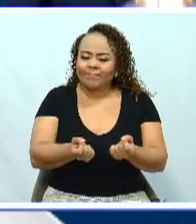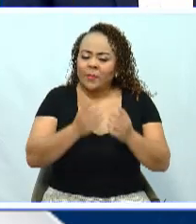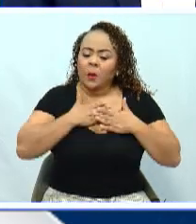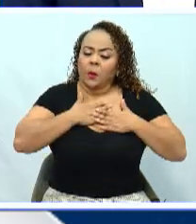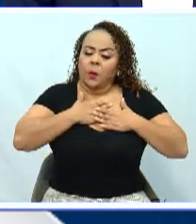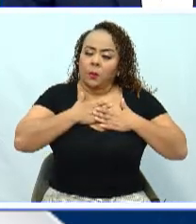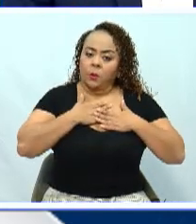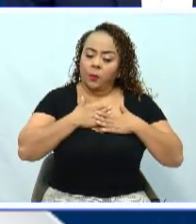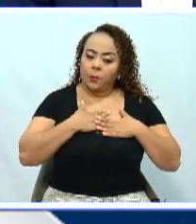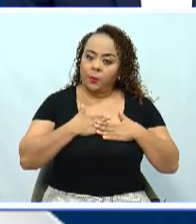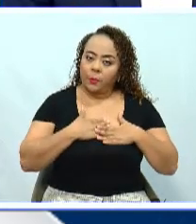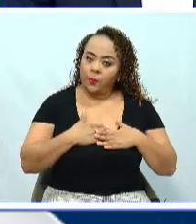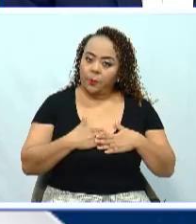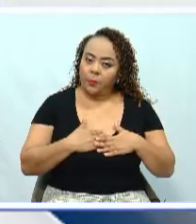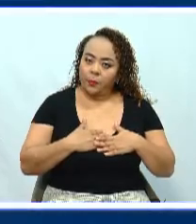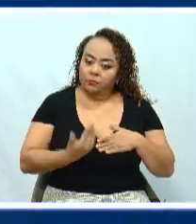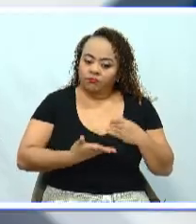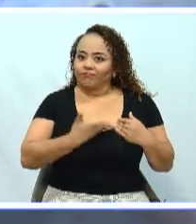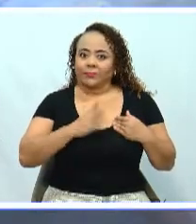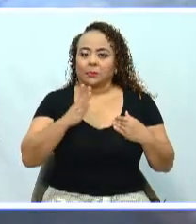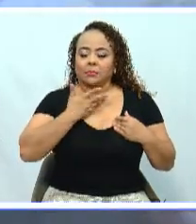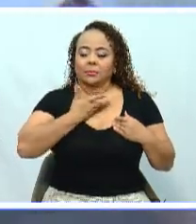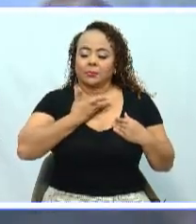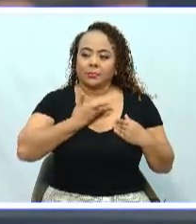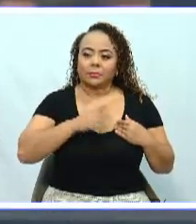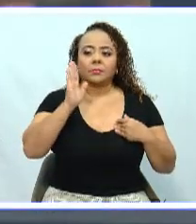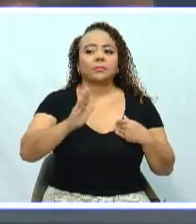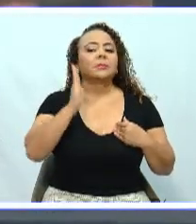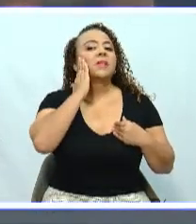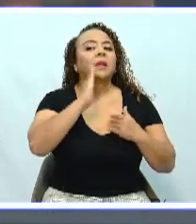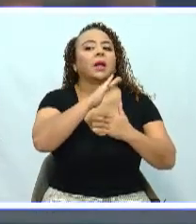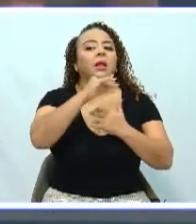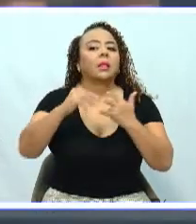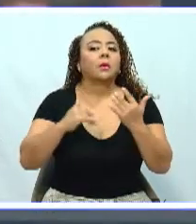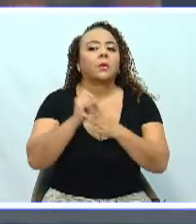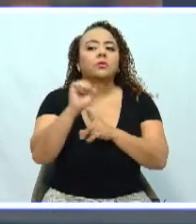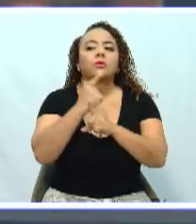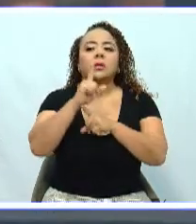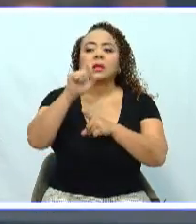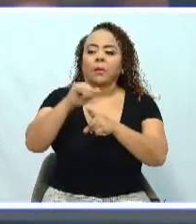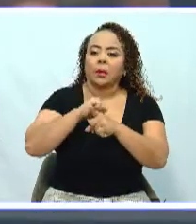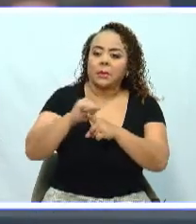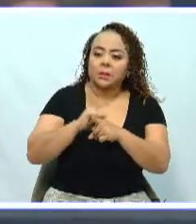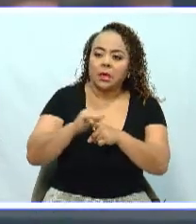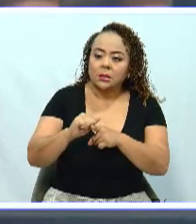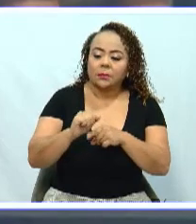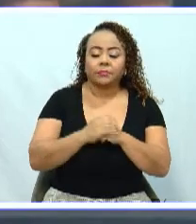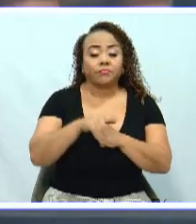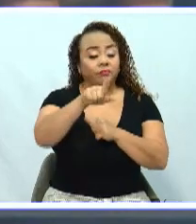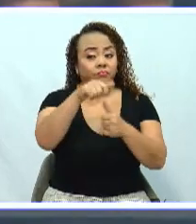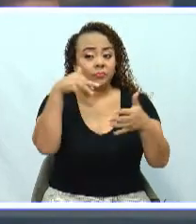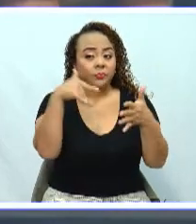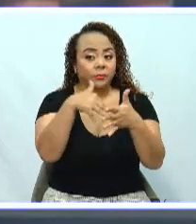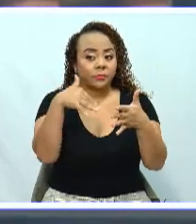hay que saber interactuar socializar hay que capacitarse hay que